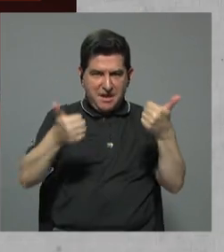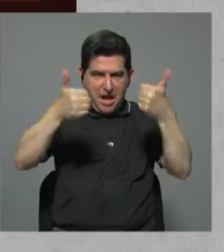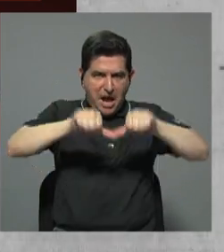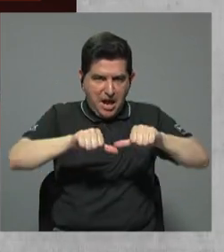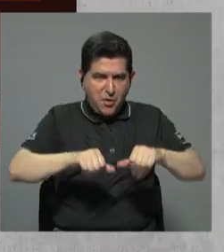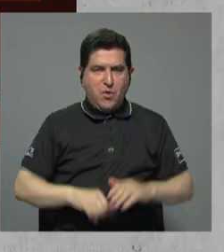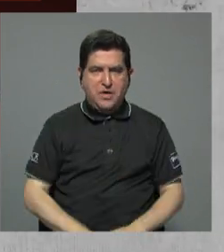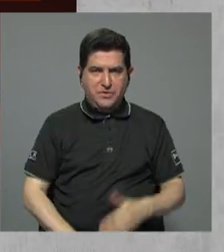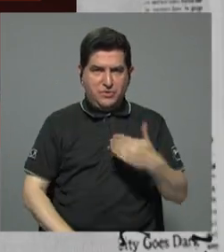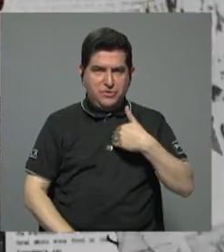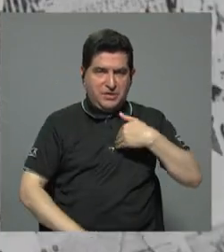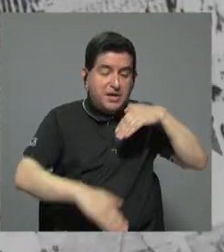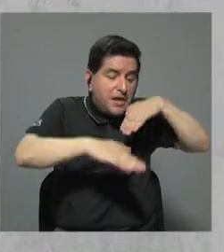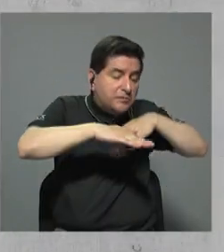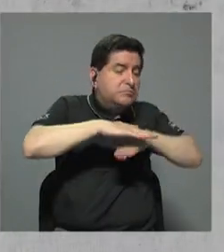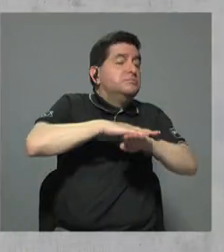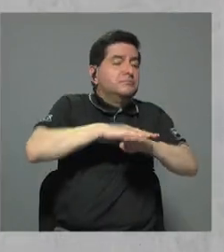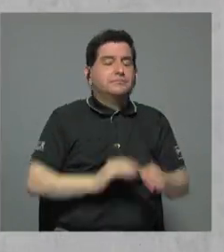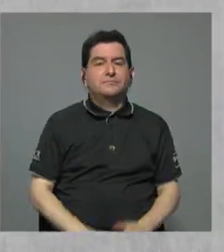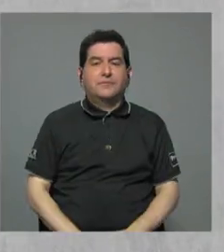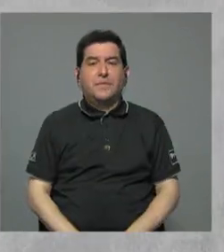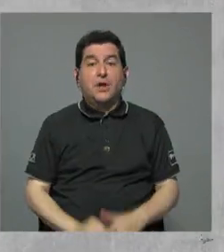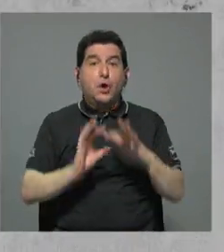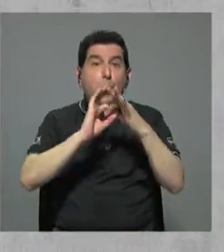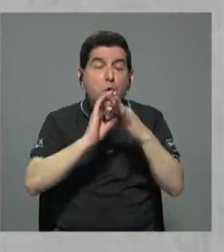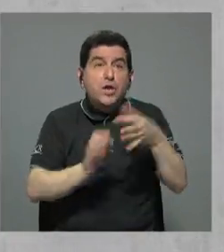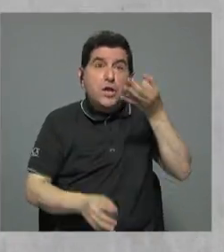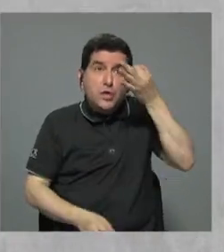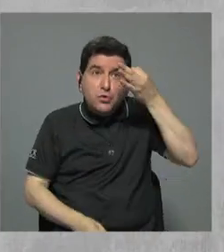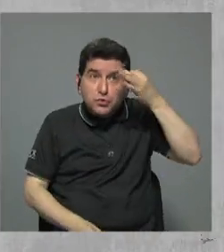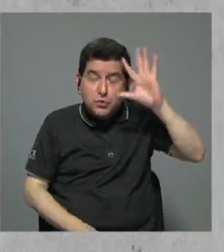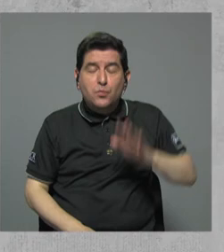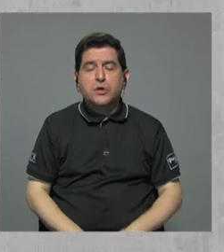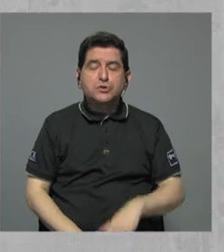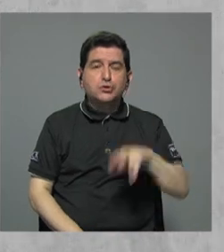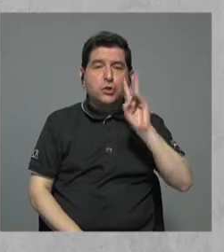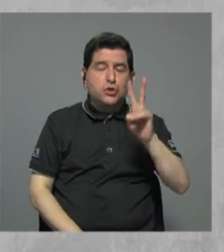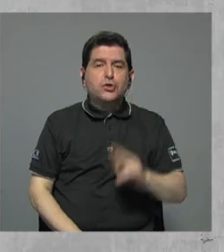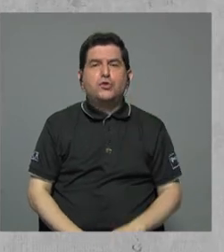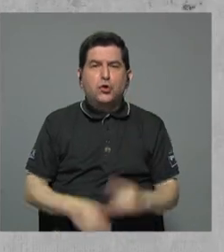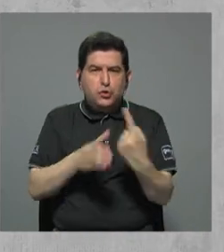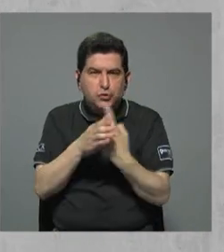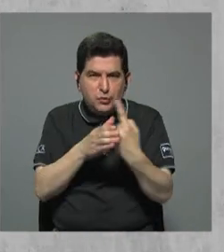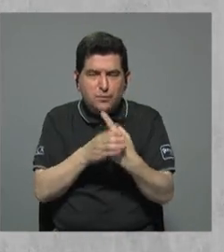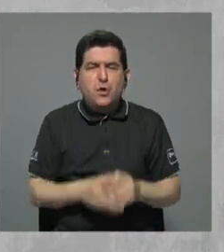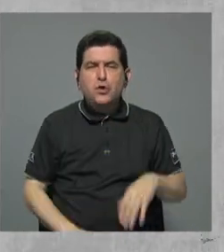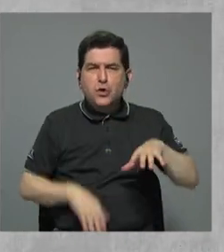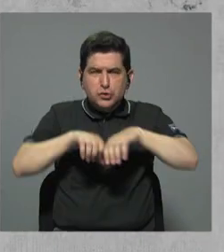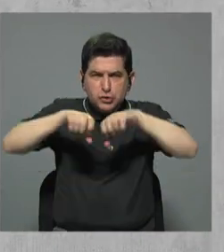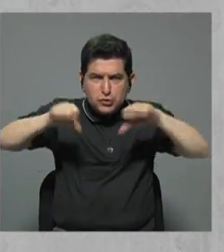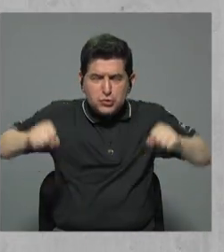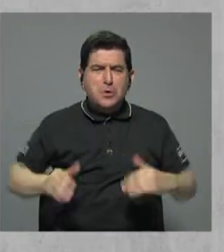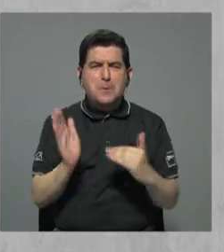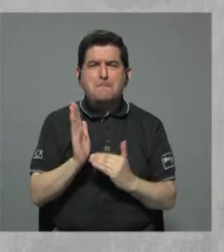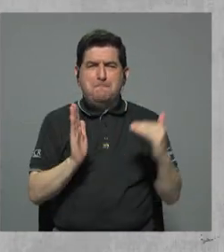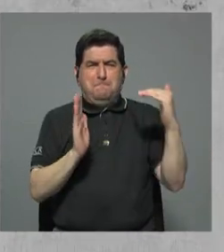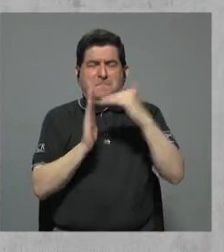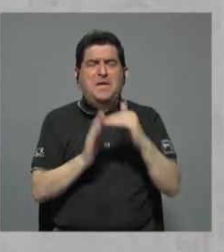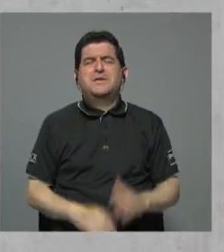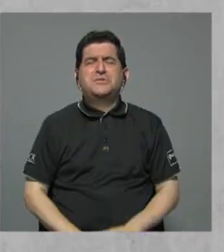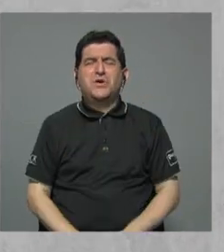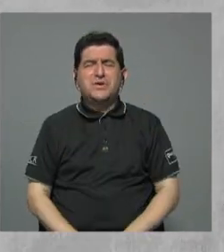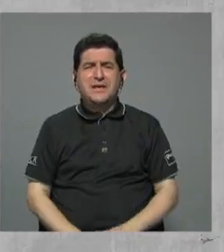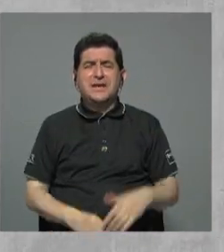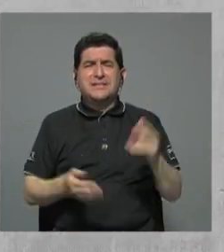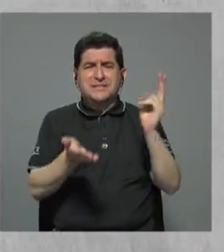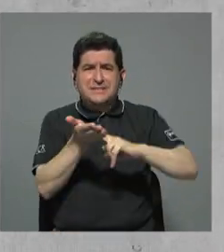pactados por debajo de las juntas forman un presunto duopolio corruptor que concentra miles de millones en contrataciones de construcción